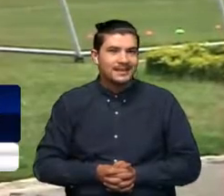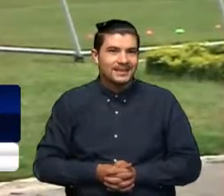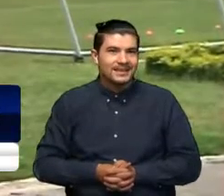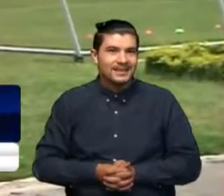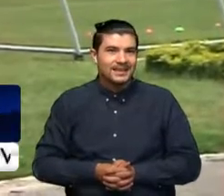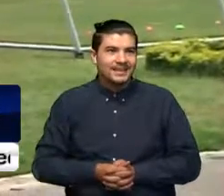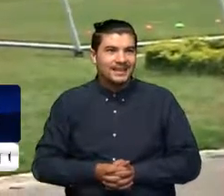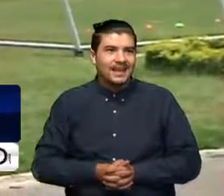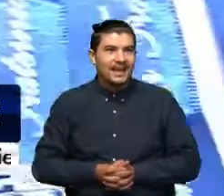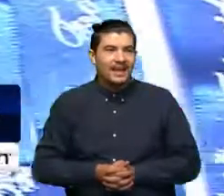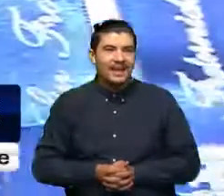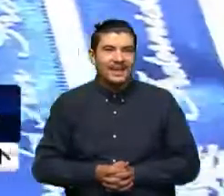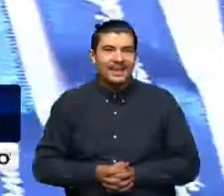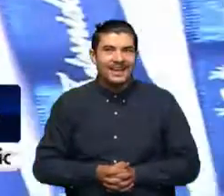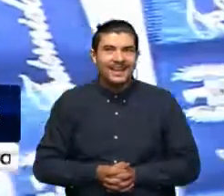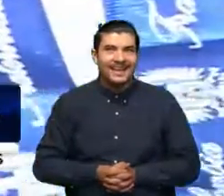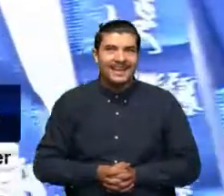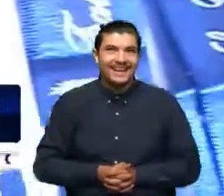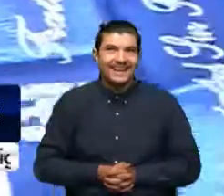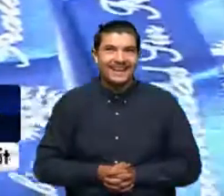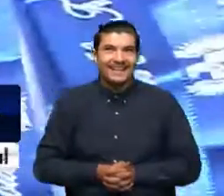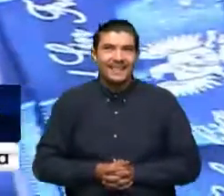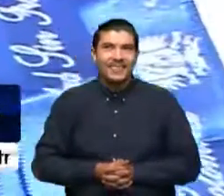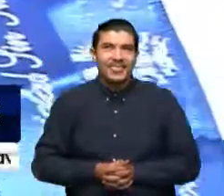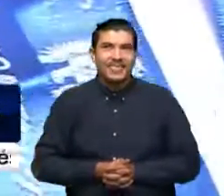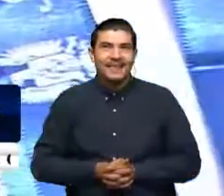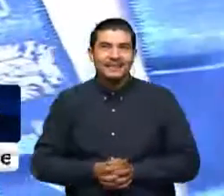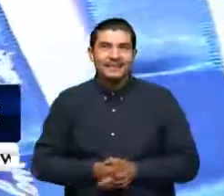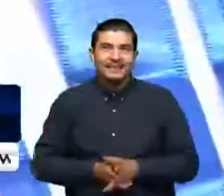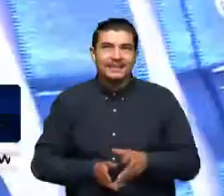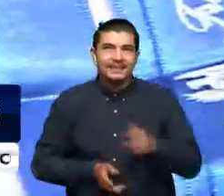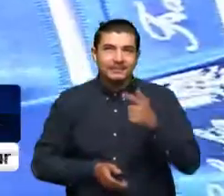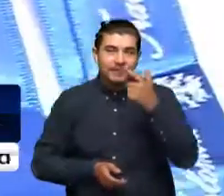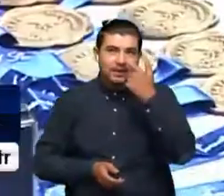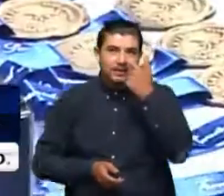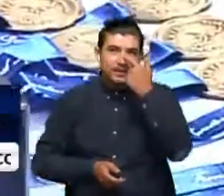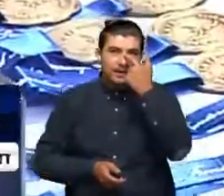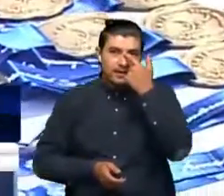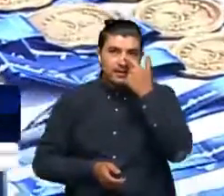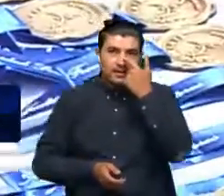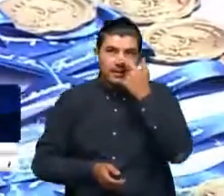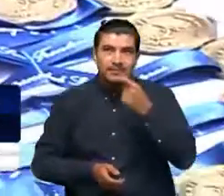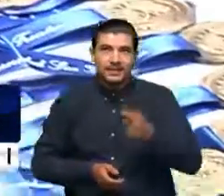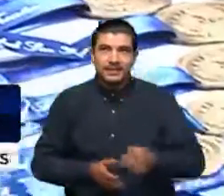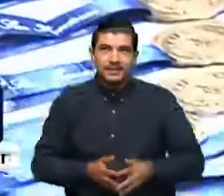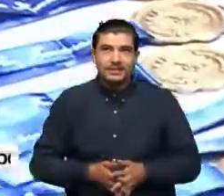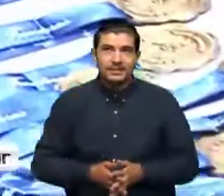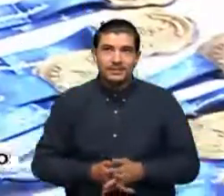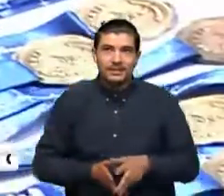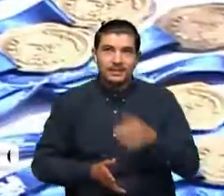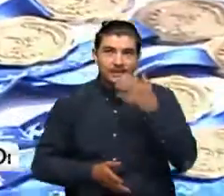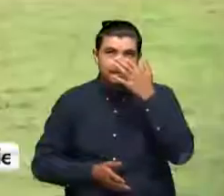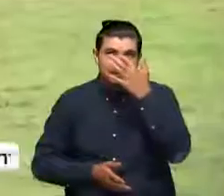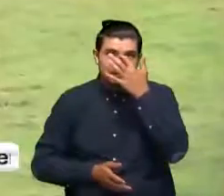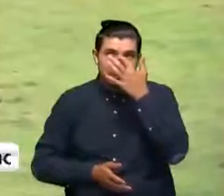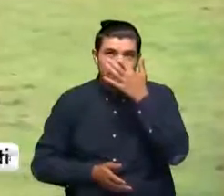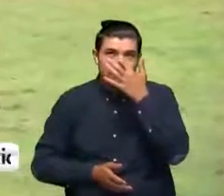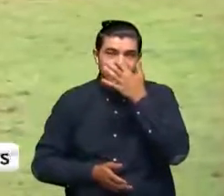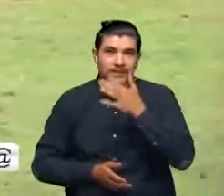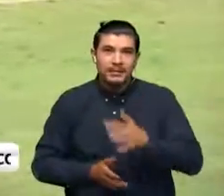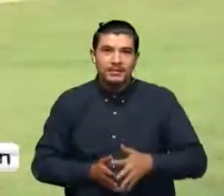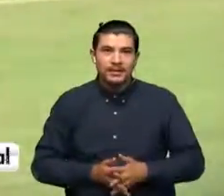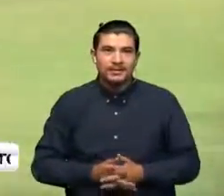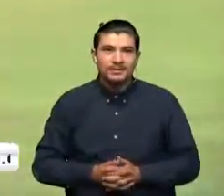nuestra copa de la fe en la copa de la fe participaron 600 tres mil peros distribuidos en 25 equipos de la iglesia